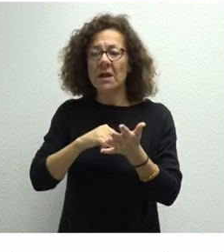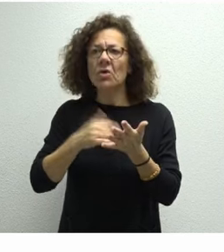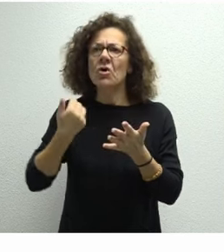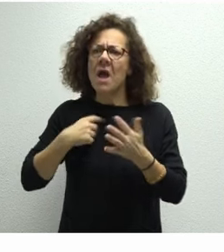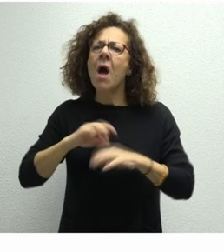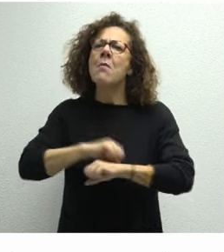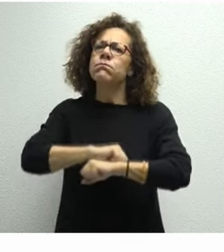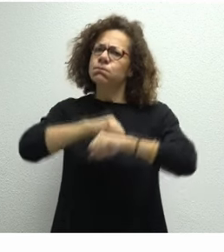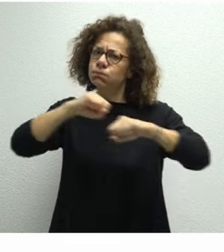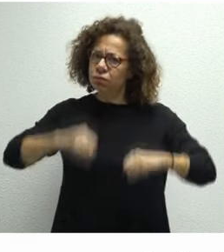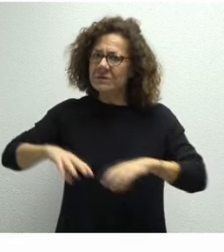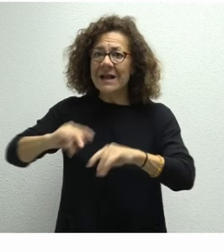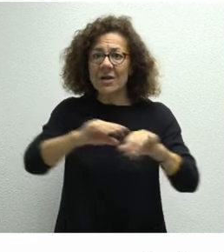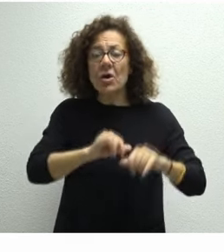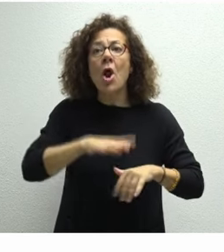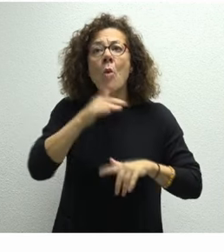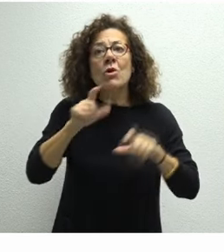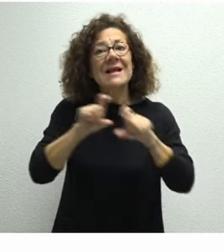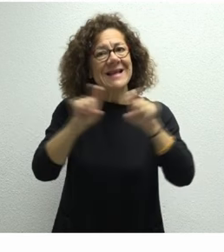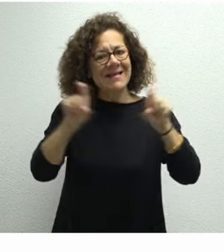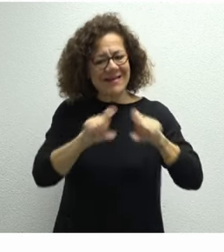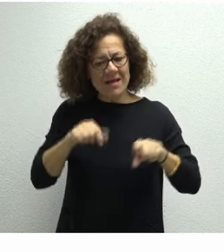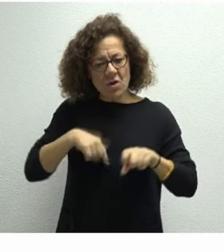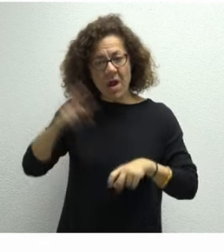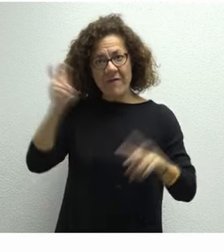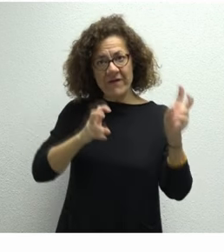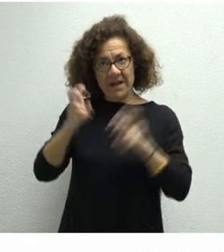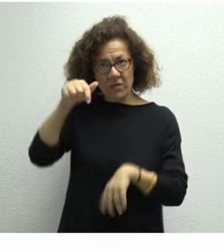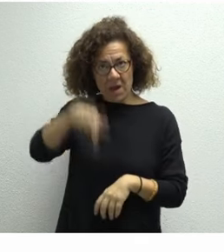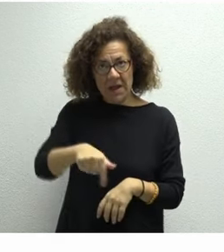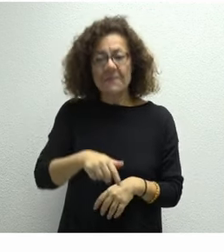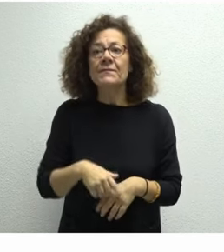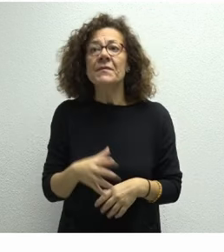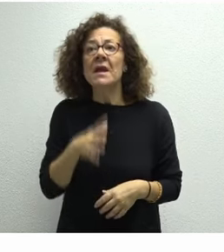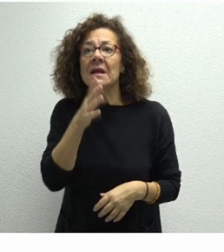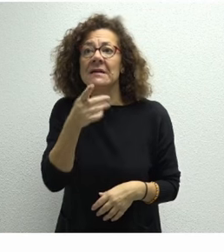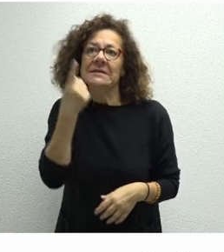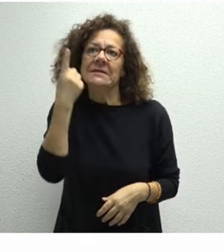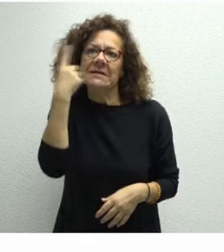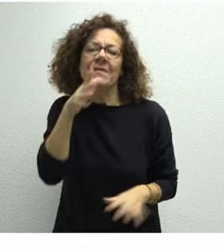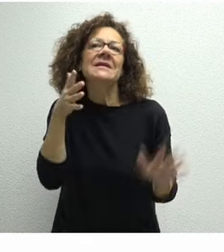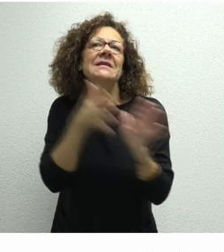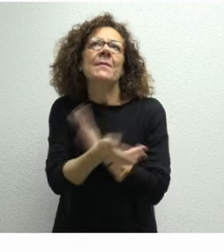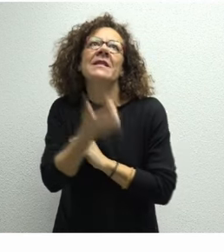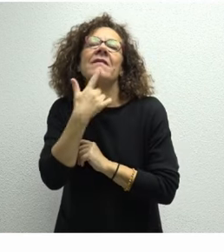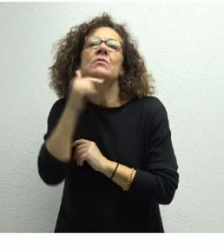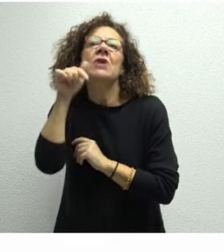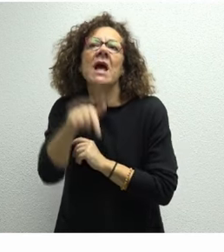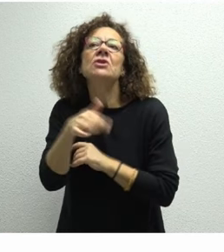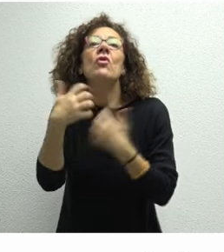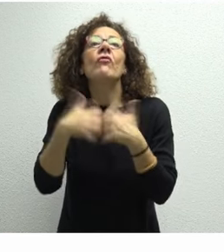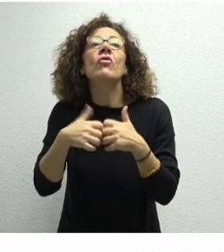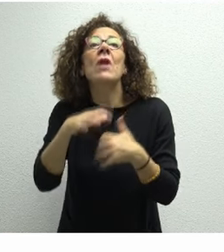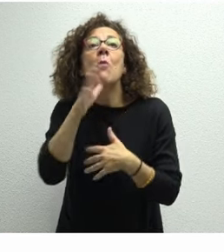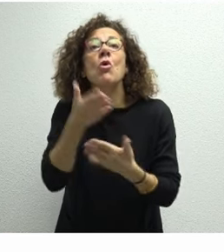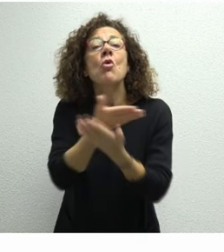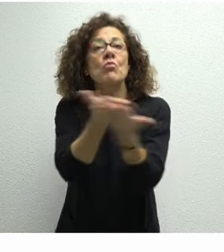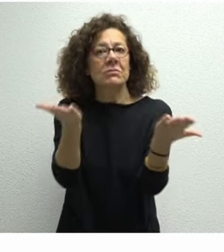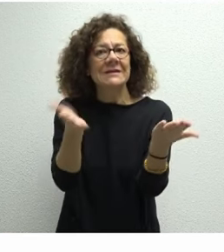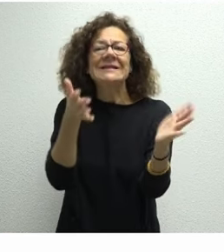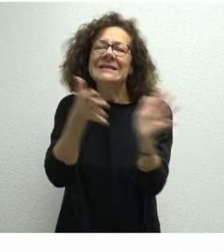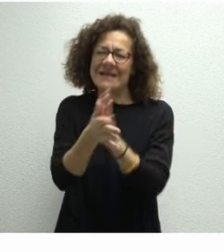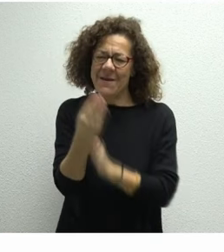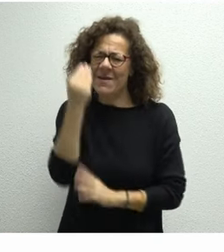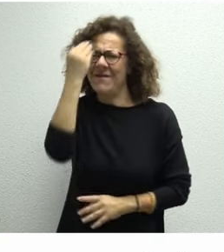territorial a través de las entidades que estáis hoy aquí que también bueno sabéis que siempre decimos este esto funciona Porque vosotros Siempre os lo